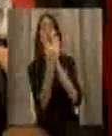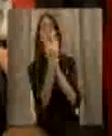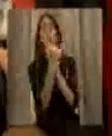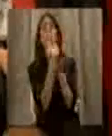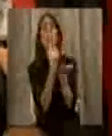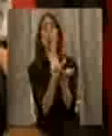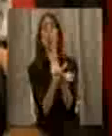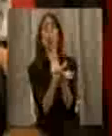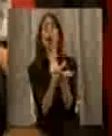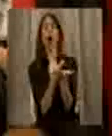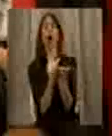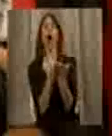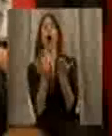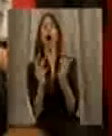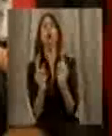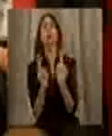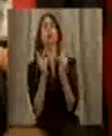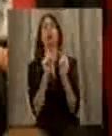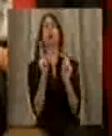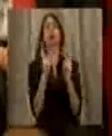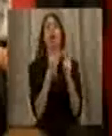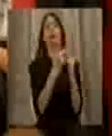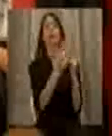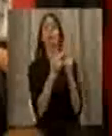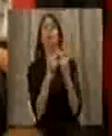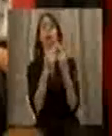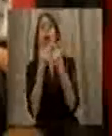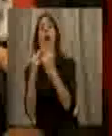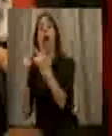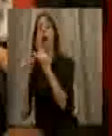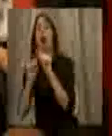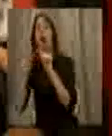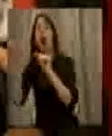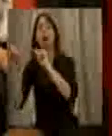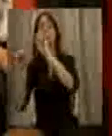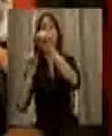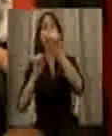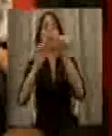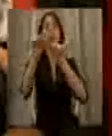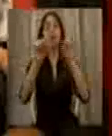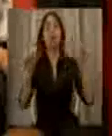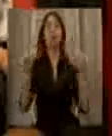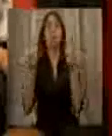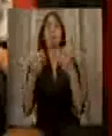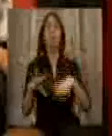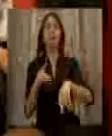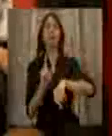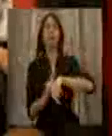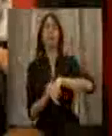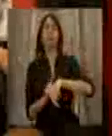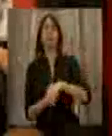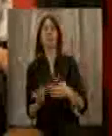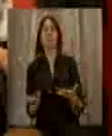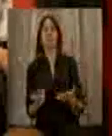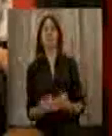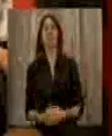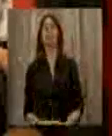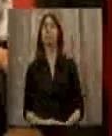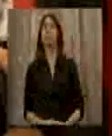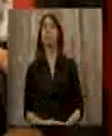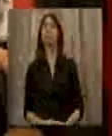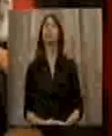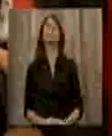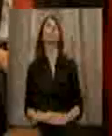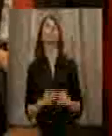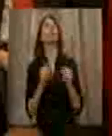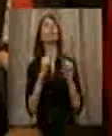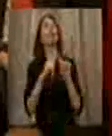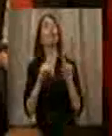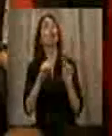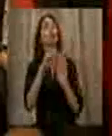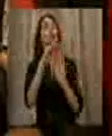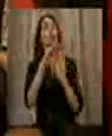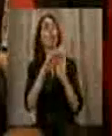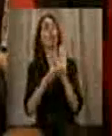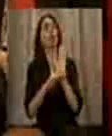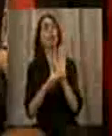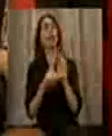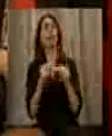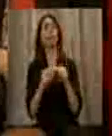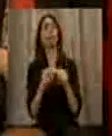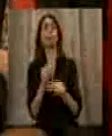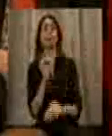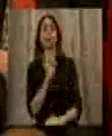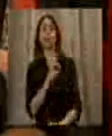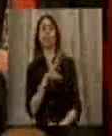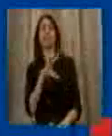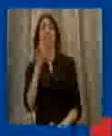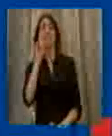viajando a distintos lugares y perdiendo mucho tiempo. Otro programa dentro de esta línea es el programa